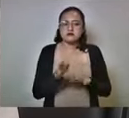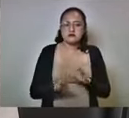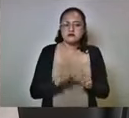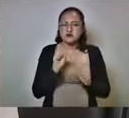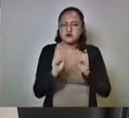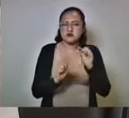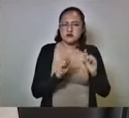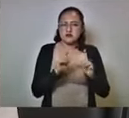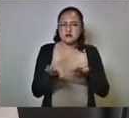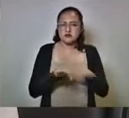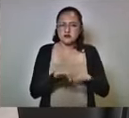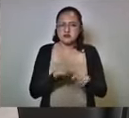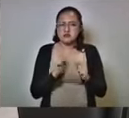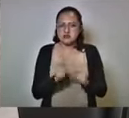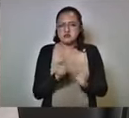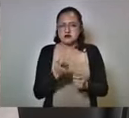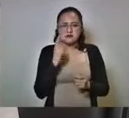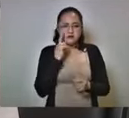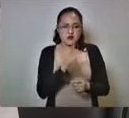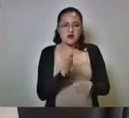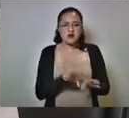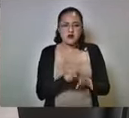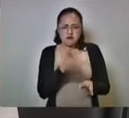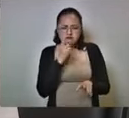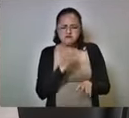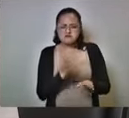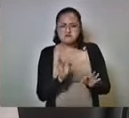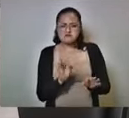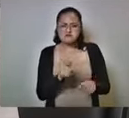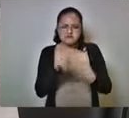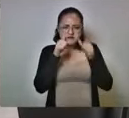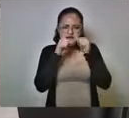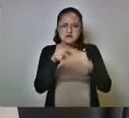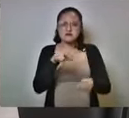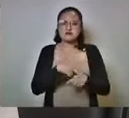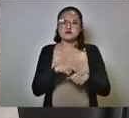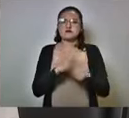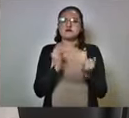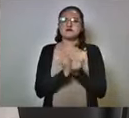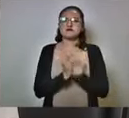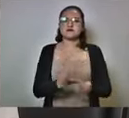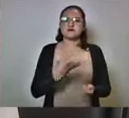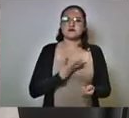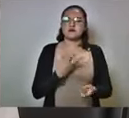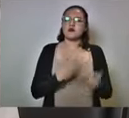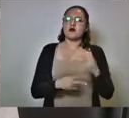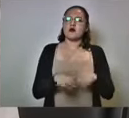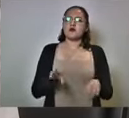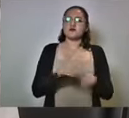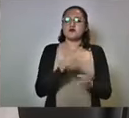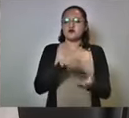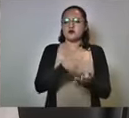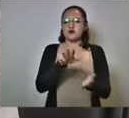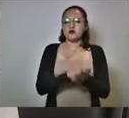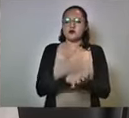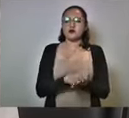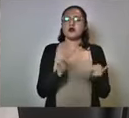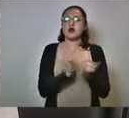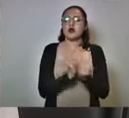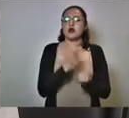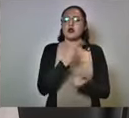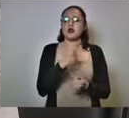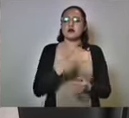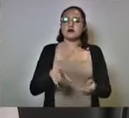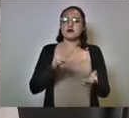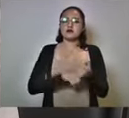esos datos y se está trabajando en razón a eso. La parte de atención médica tiene bien establecidos sus protocolos propios hacia